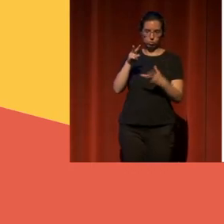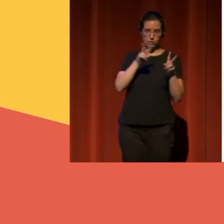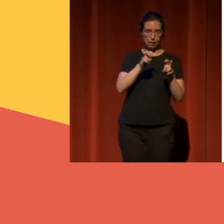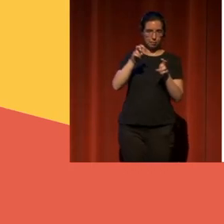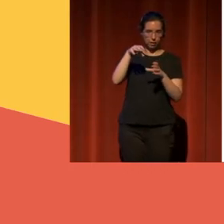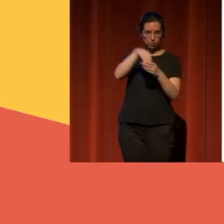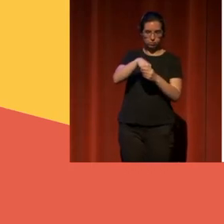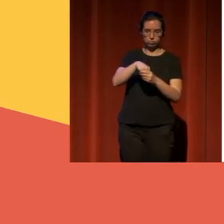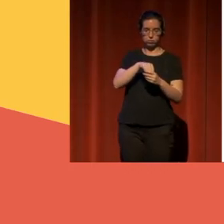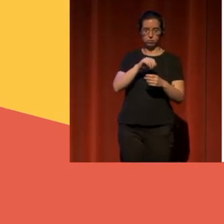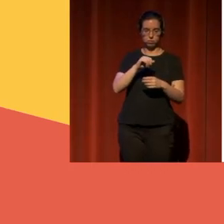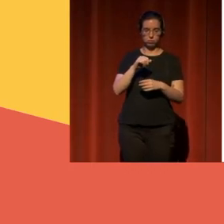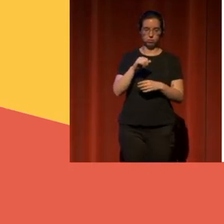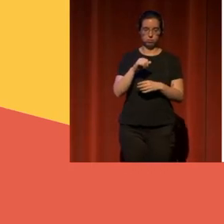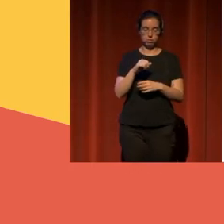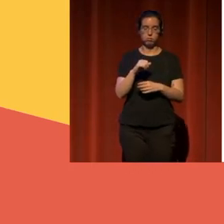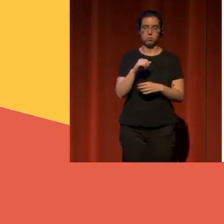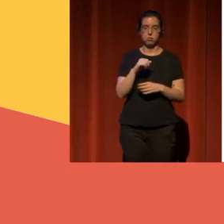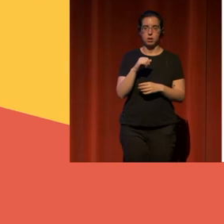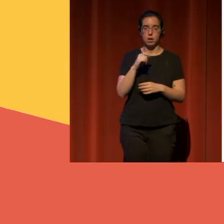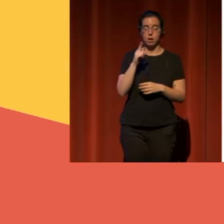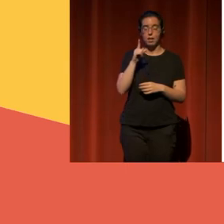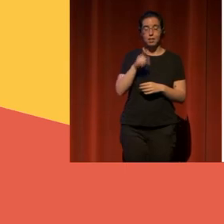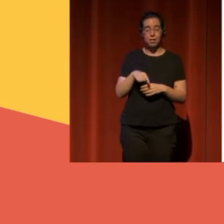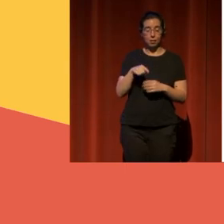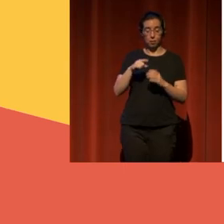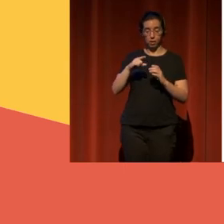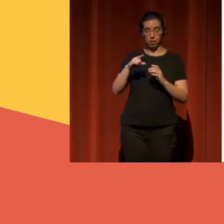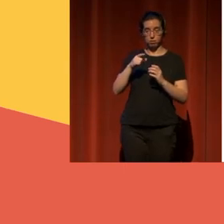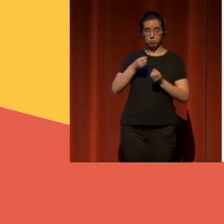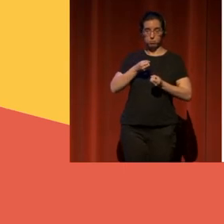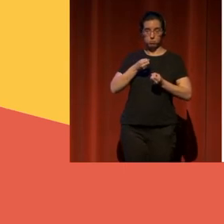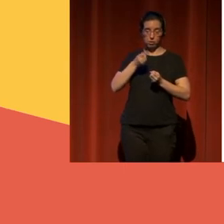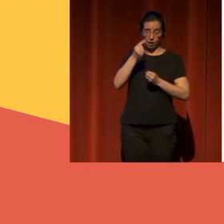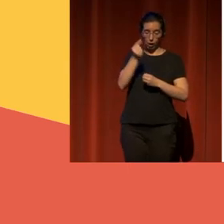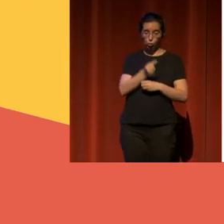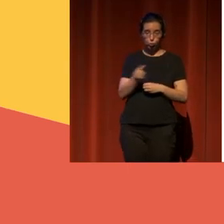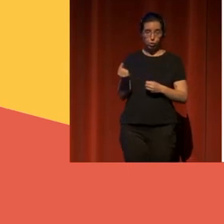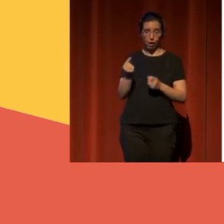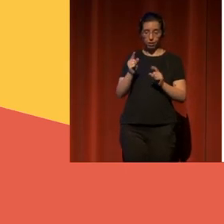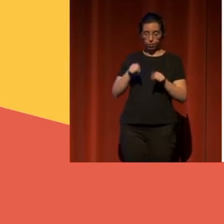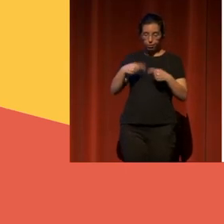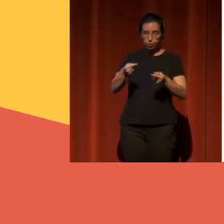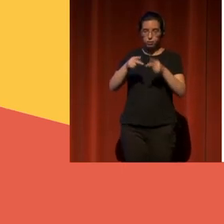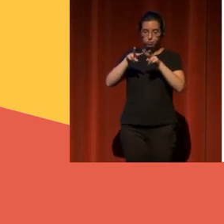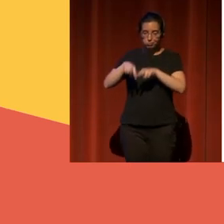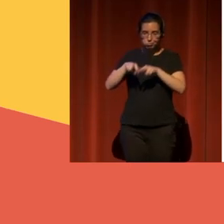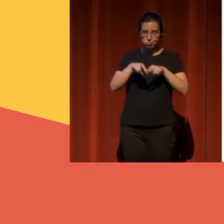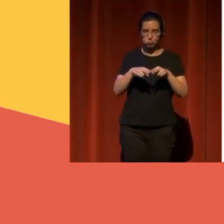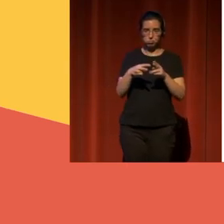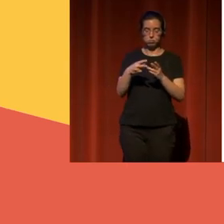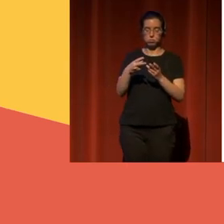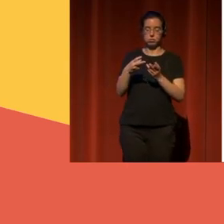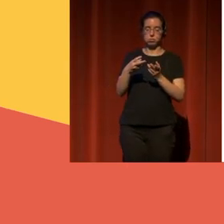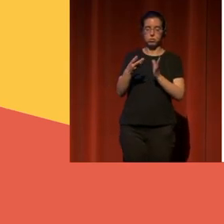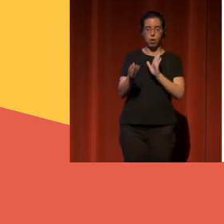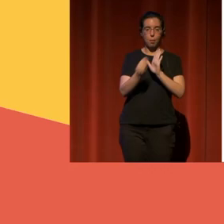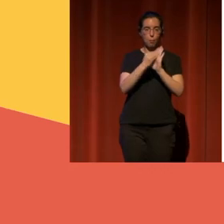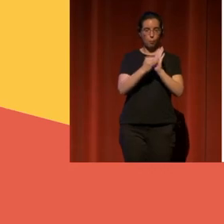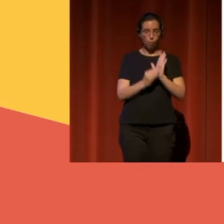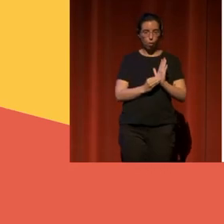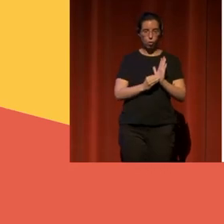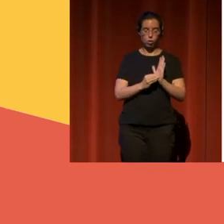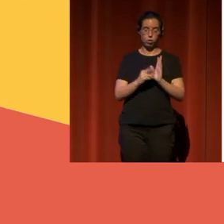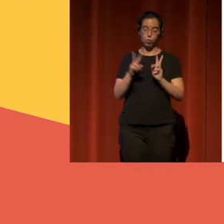Y esta comunicación parte de los resultados de dicha indagación y lo que he hecho ha sido ponerlos en relación con una nueva